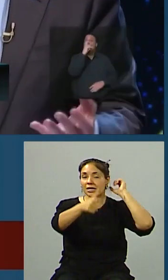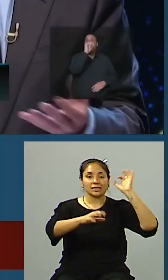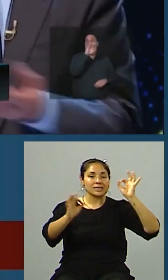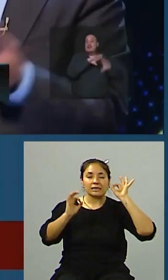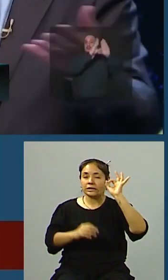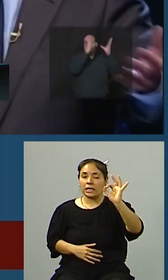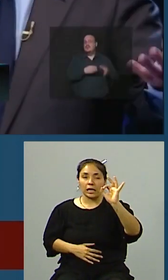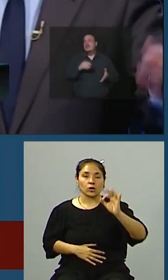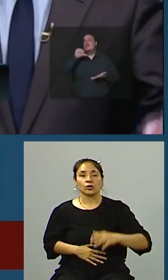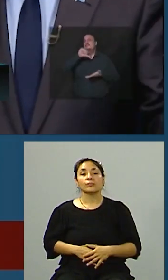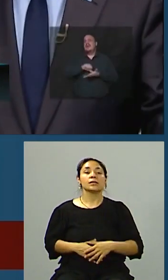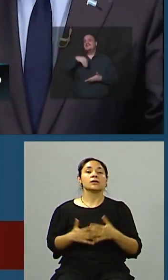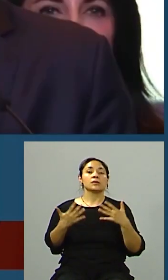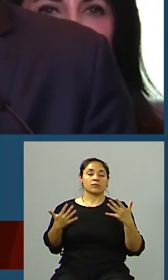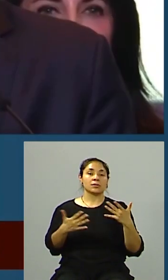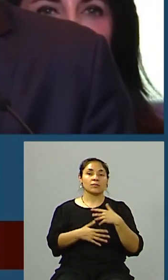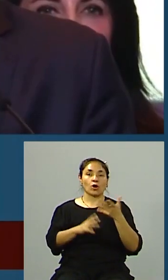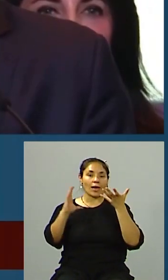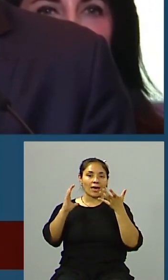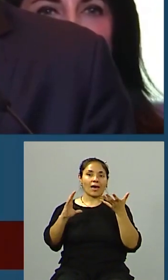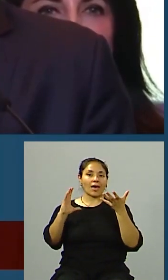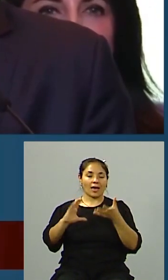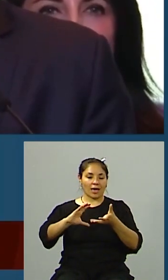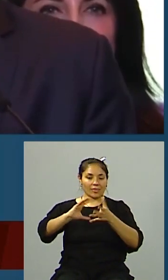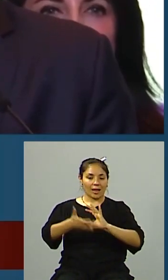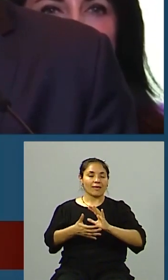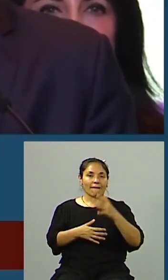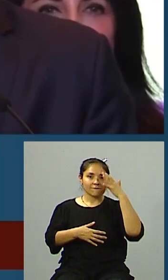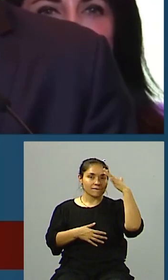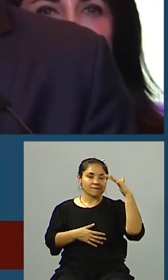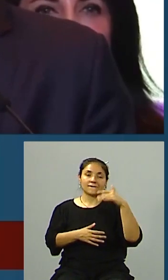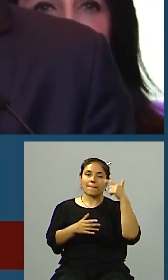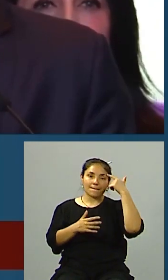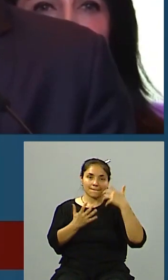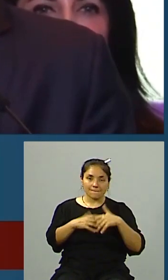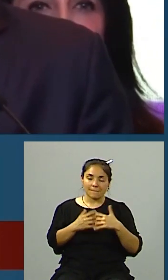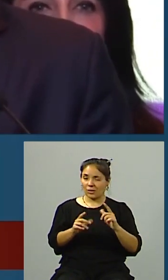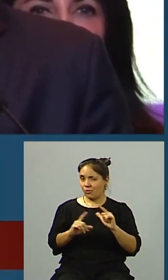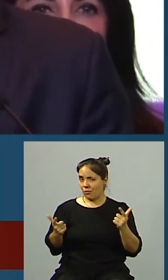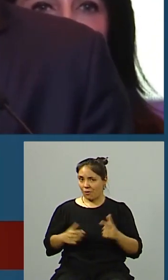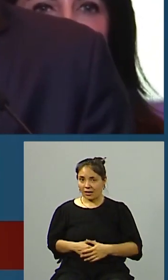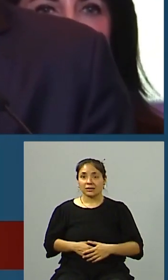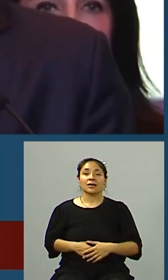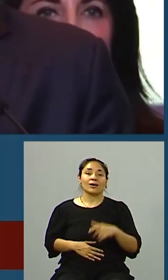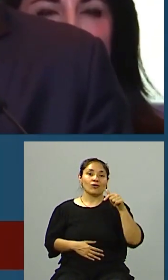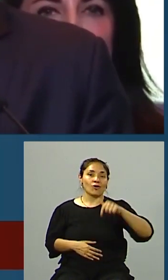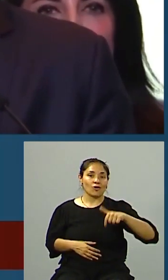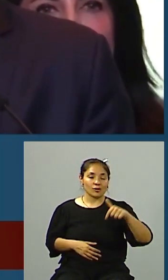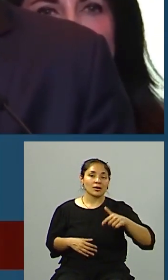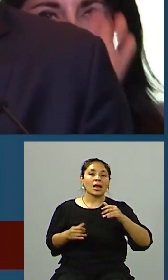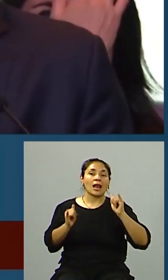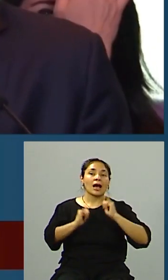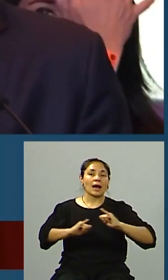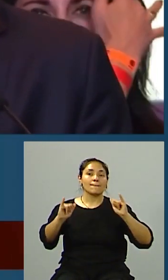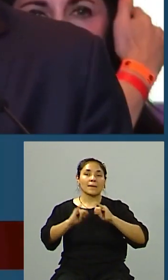lo ha notado falto de una estrategia inteligente a Milei a lo largo de toda la campaña. Es más, hoy el principal foco de la